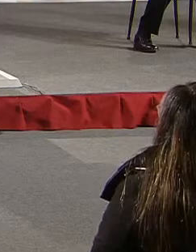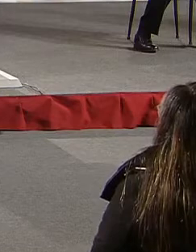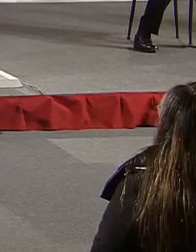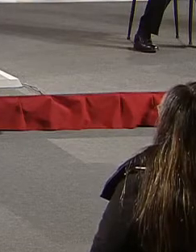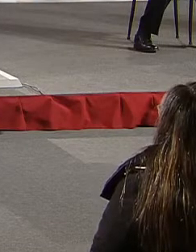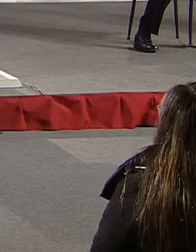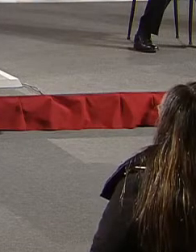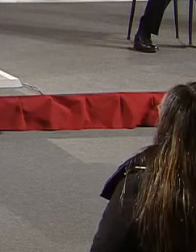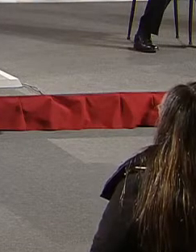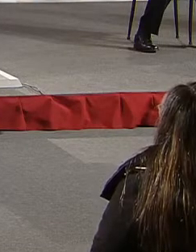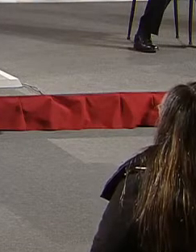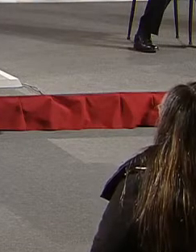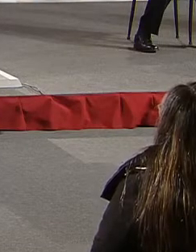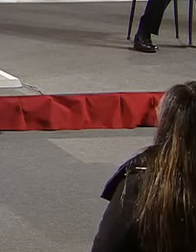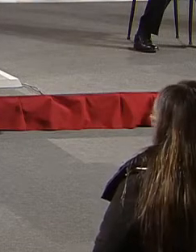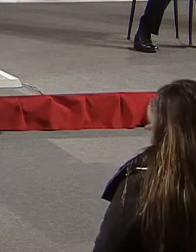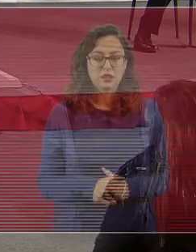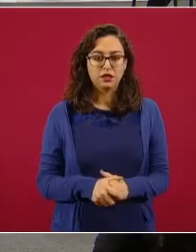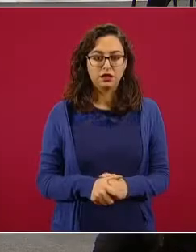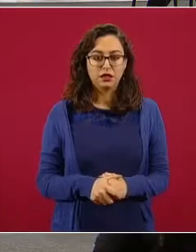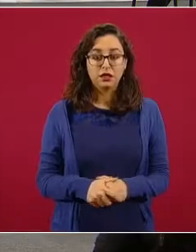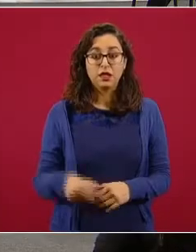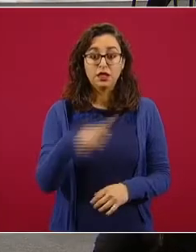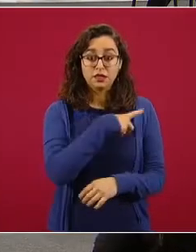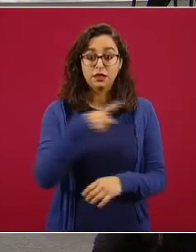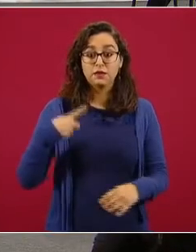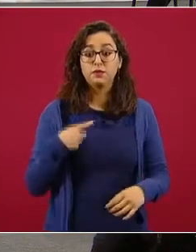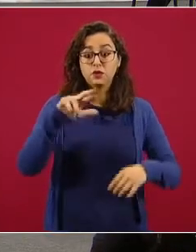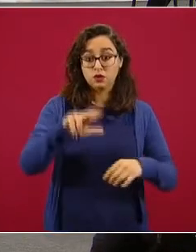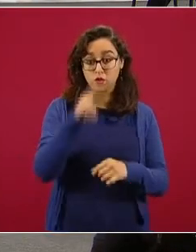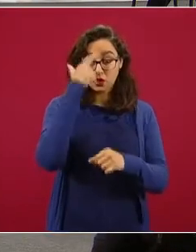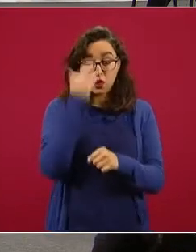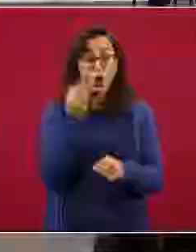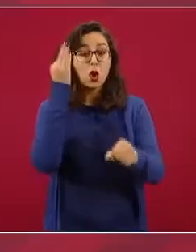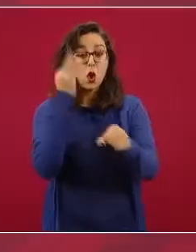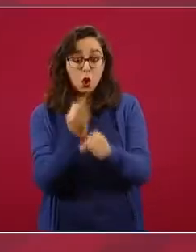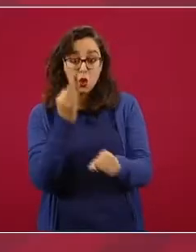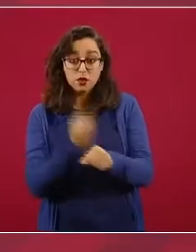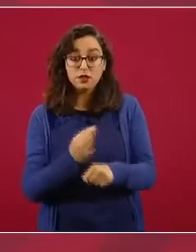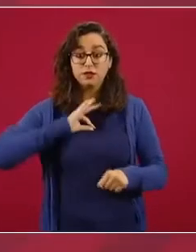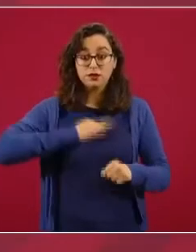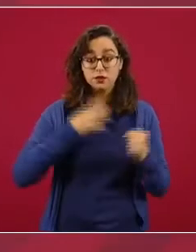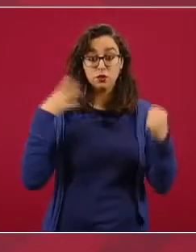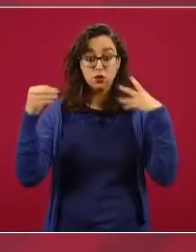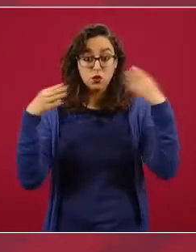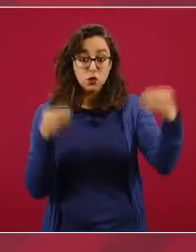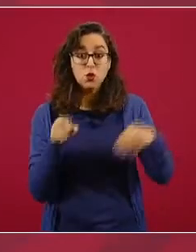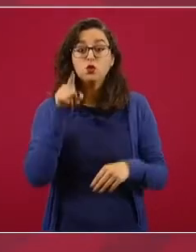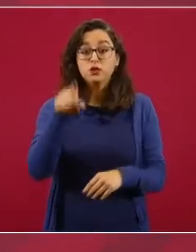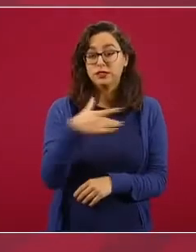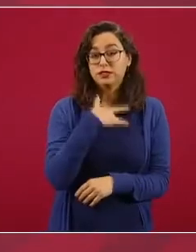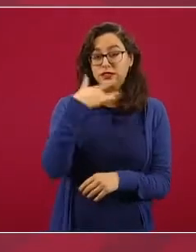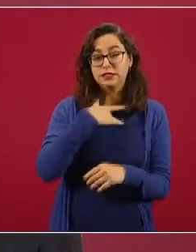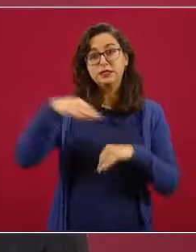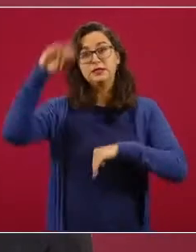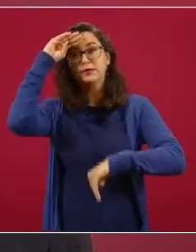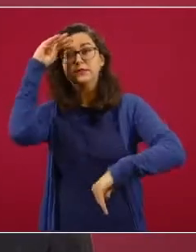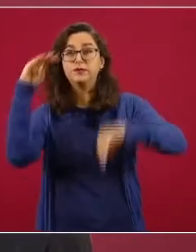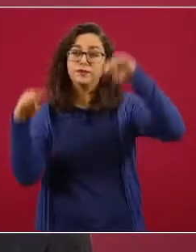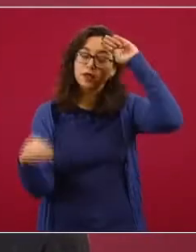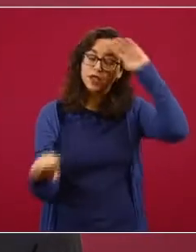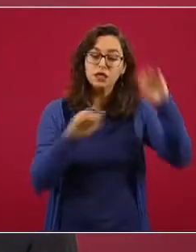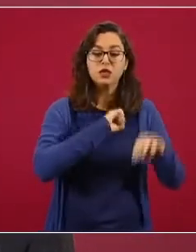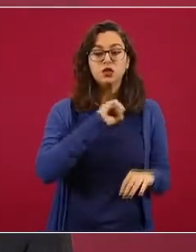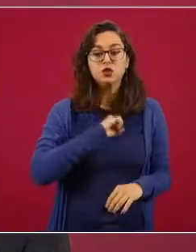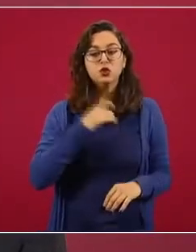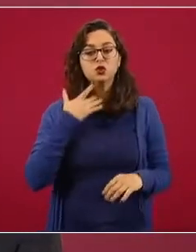que si usted en este momento de la pandemia de COVID tiene fiebre, tos, dolor de cabeza, dolor de garganta